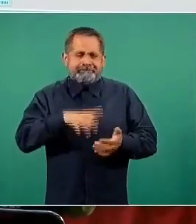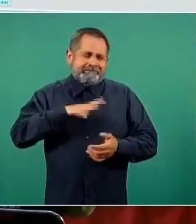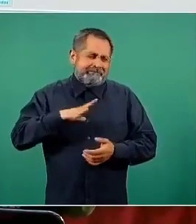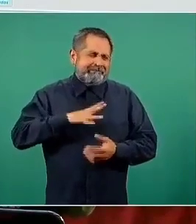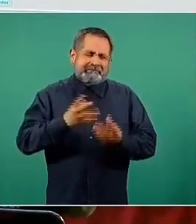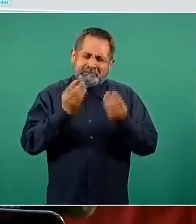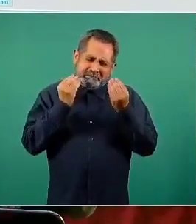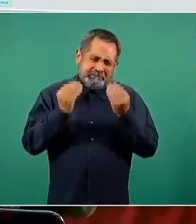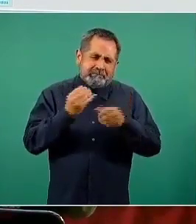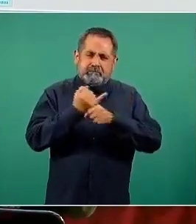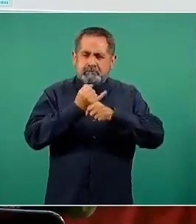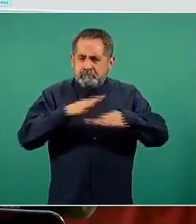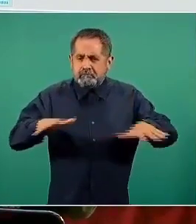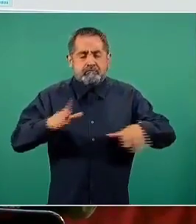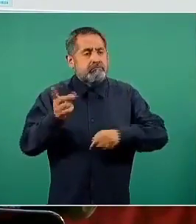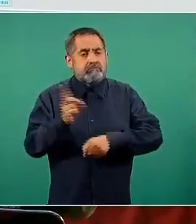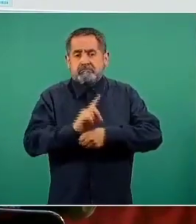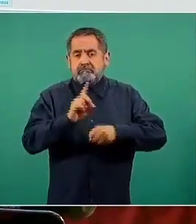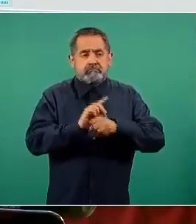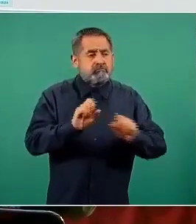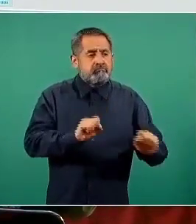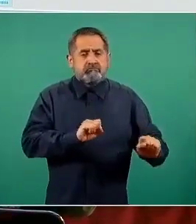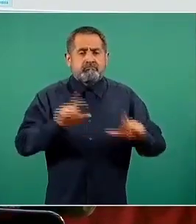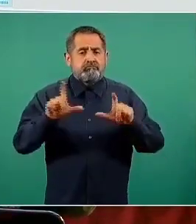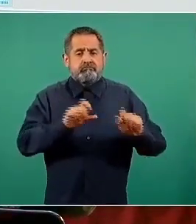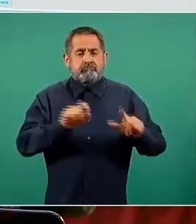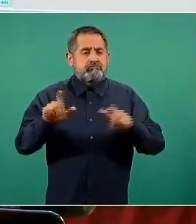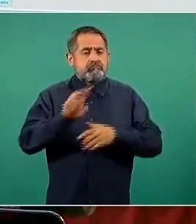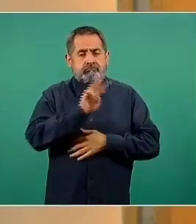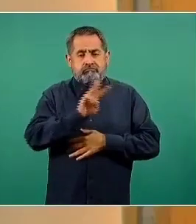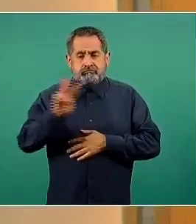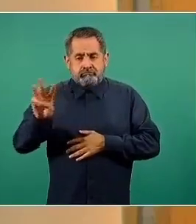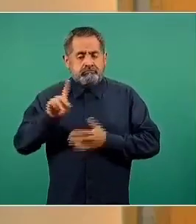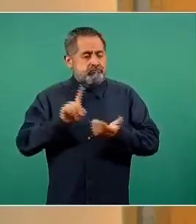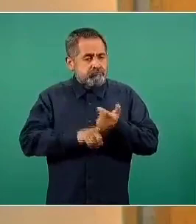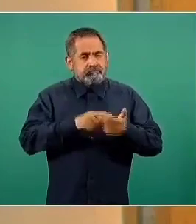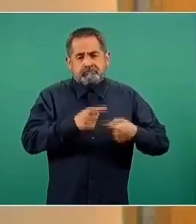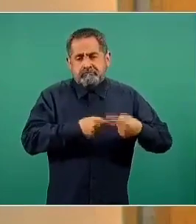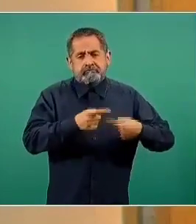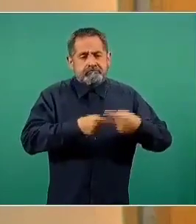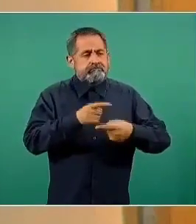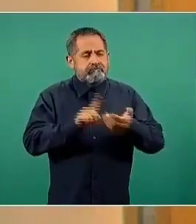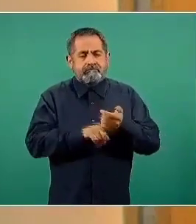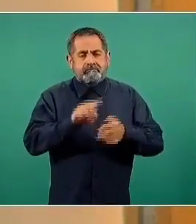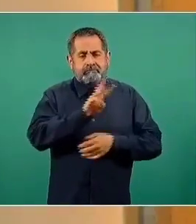hacemos pública todos los días, alguna de manera continua, no solamente en el portal